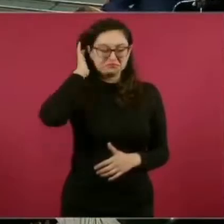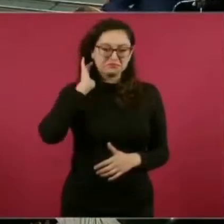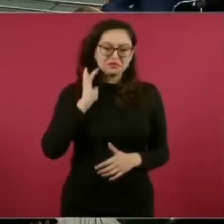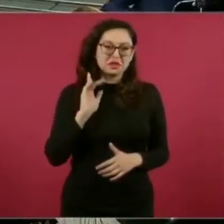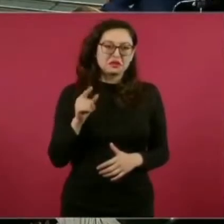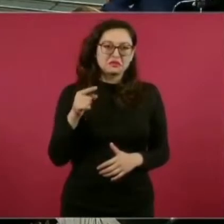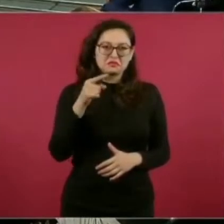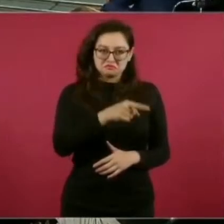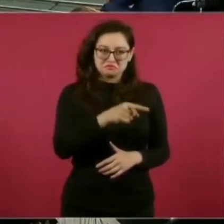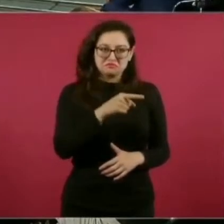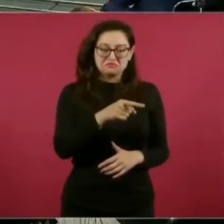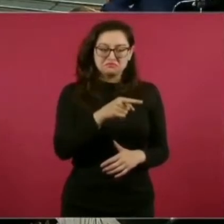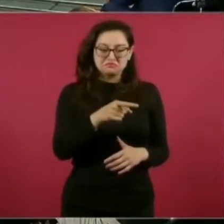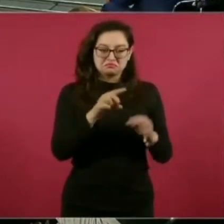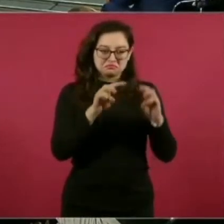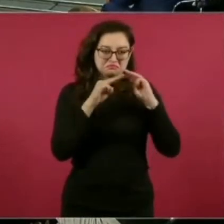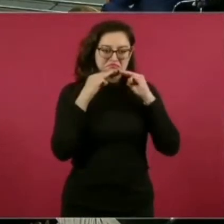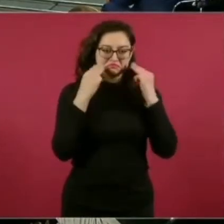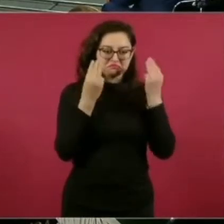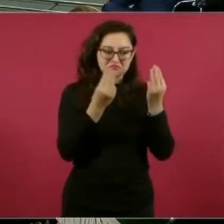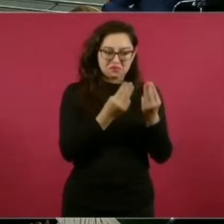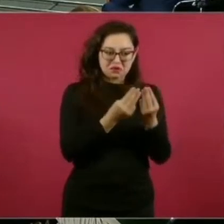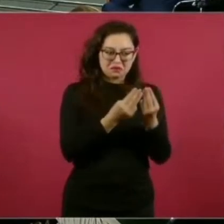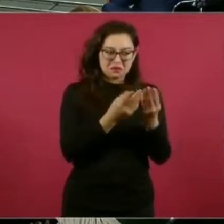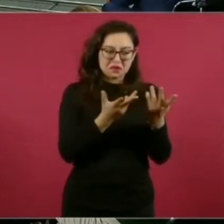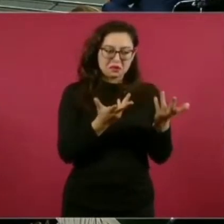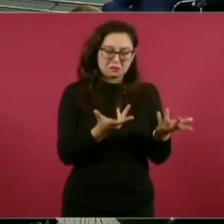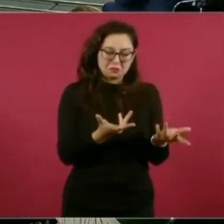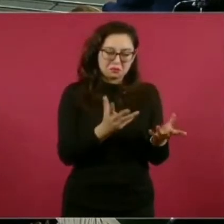Guzmán Loera, en términos de béisbol,